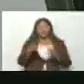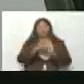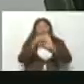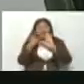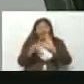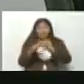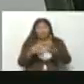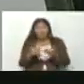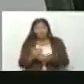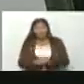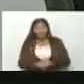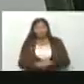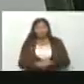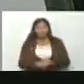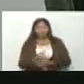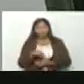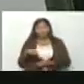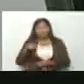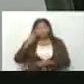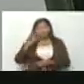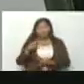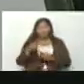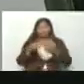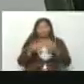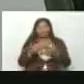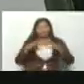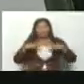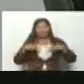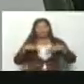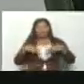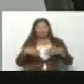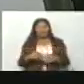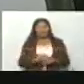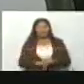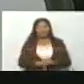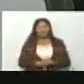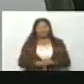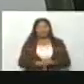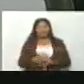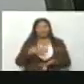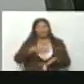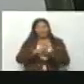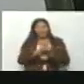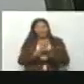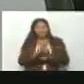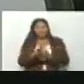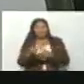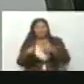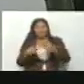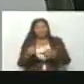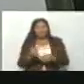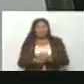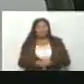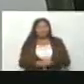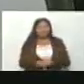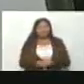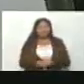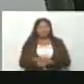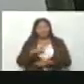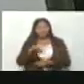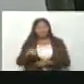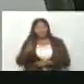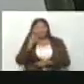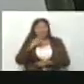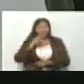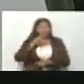derechos colectivos, como tienen que ver las vacaciones y todo lo que tiene que ver con su esparcimiento. Mientras tanto, es totalmente